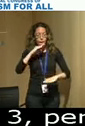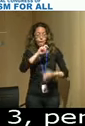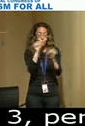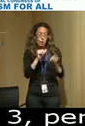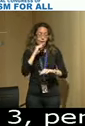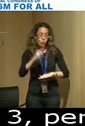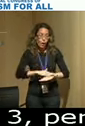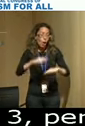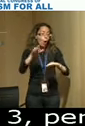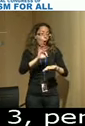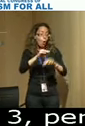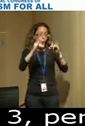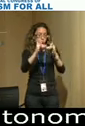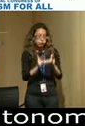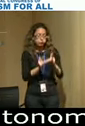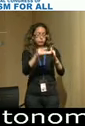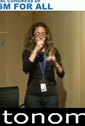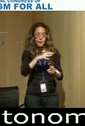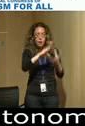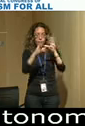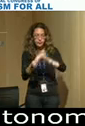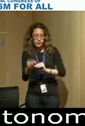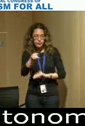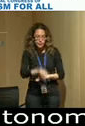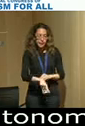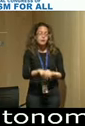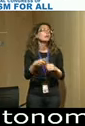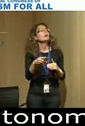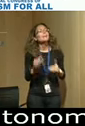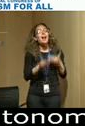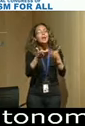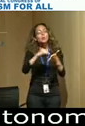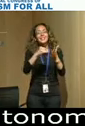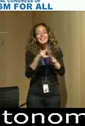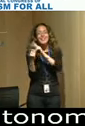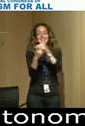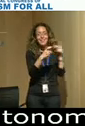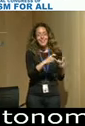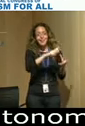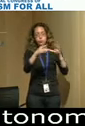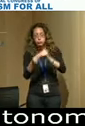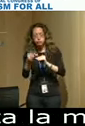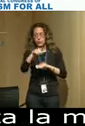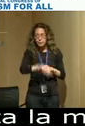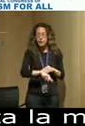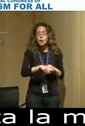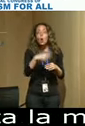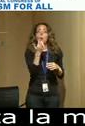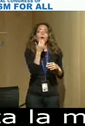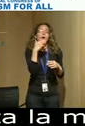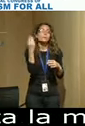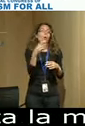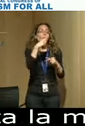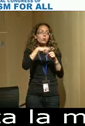tanto en la cama como en cada uno de los sanitarios, estaría dotada de todas las ayudas técnicas necesarias. Y luego, por ejemplo, hablaríamos